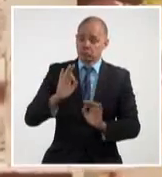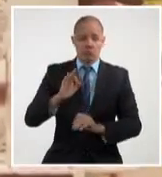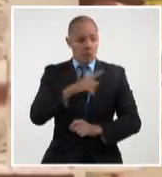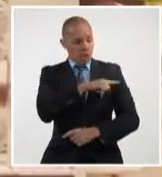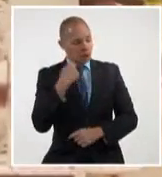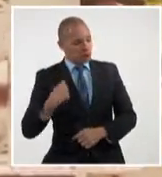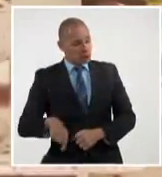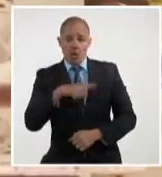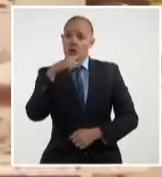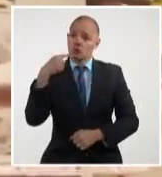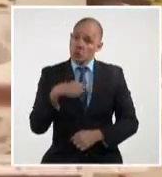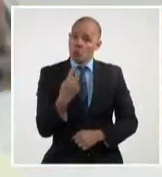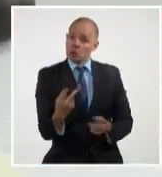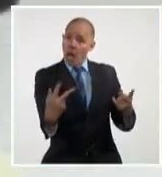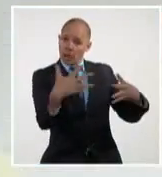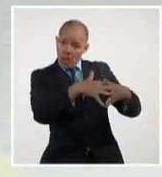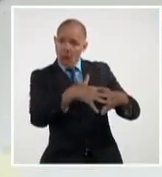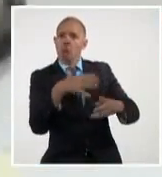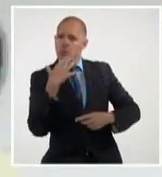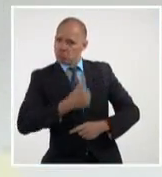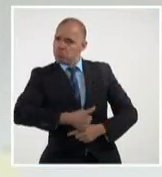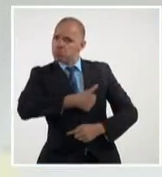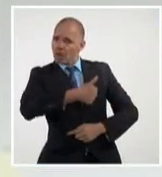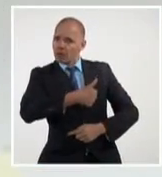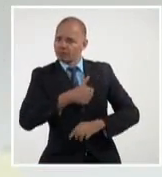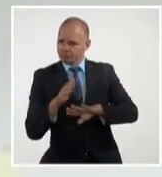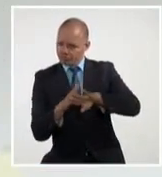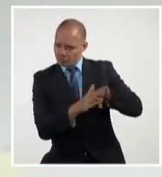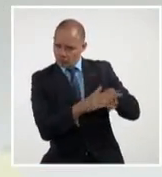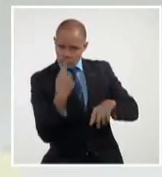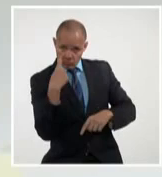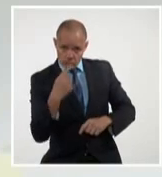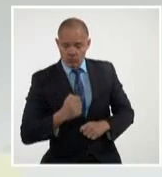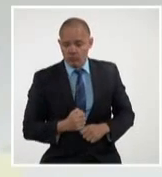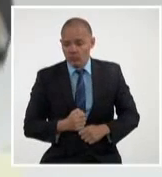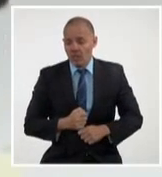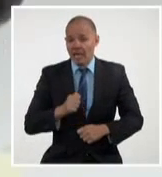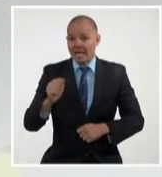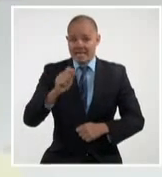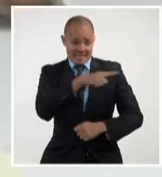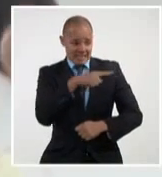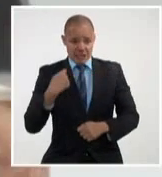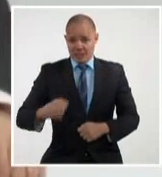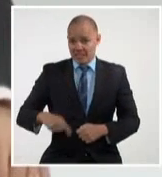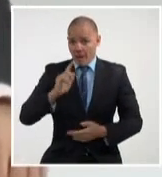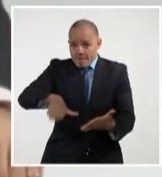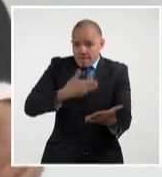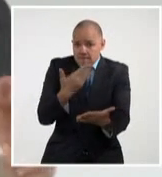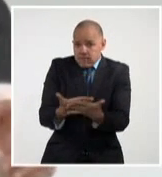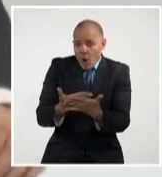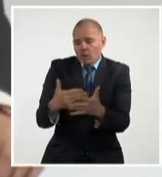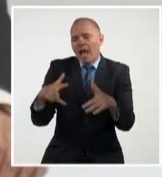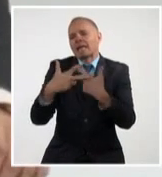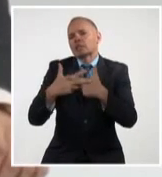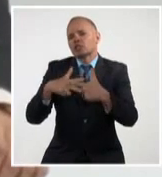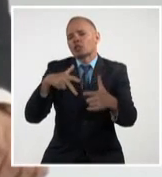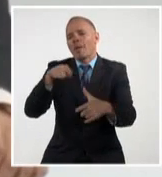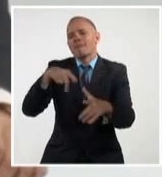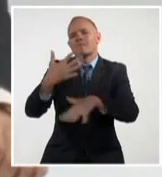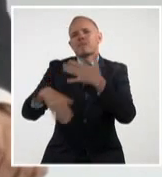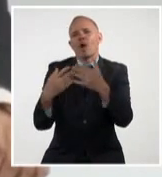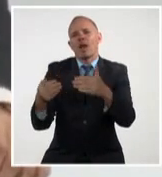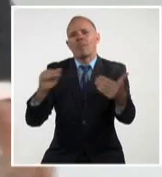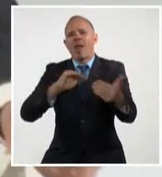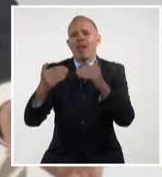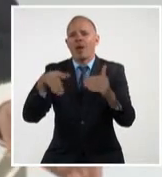las hostilidades en Ucrania. China ha propuesto un plan de paz y lo hemos recibido con satisfacción. ¿Estamos de acuerdo con él en